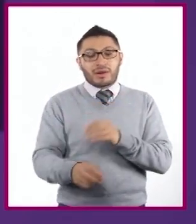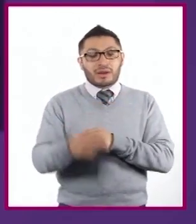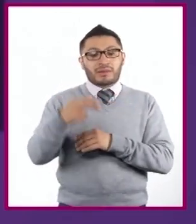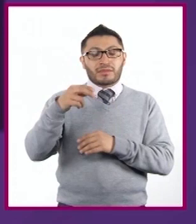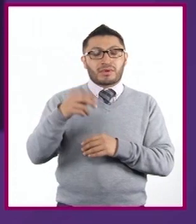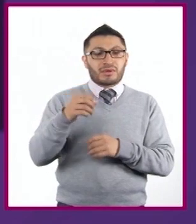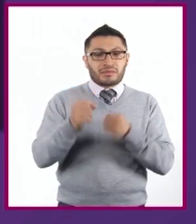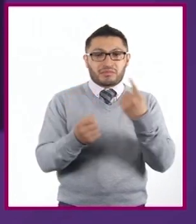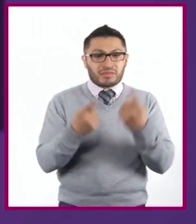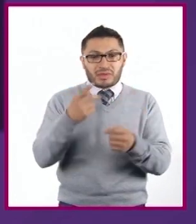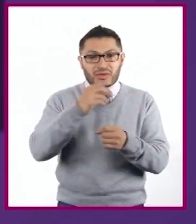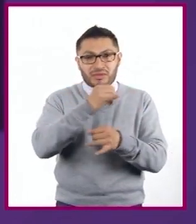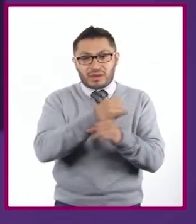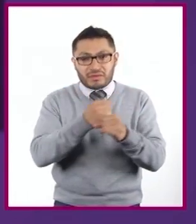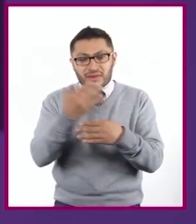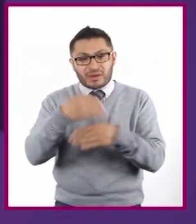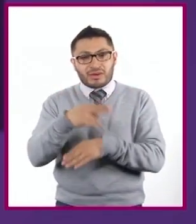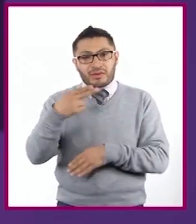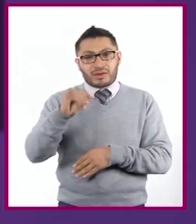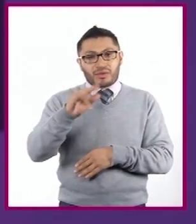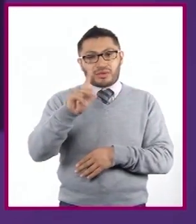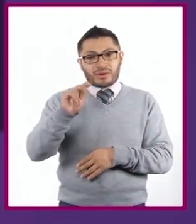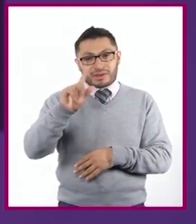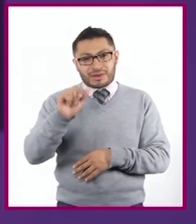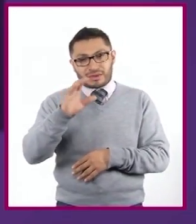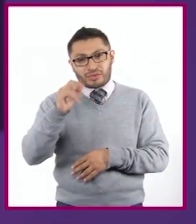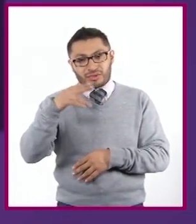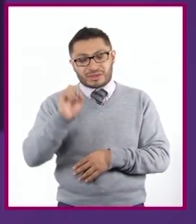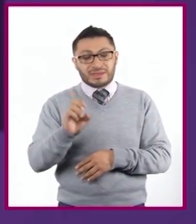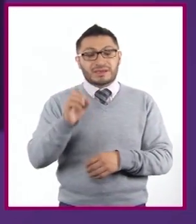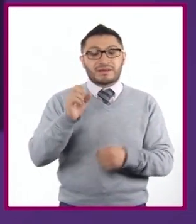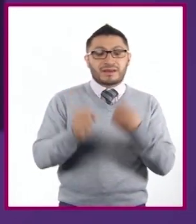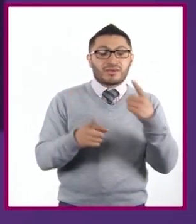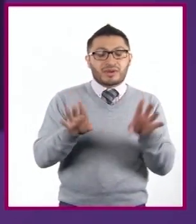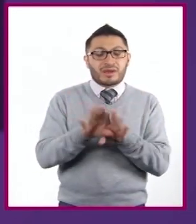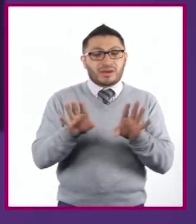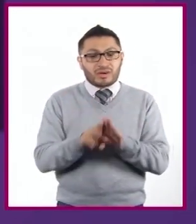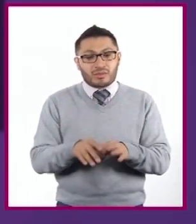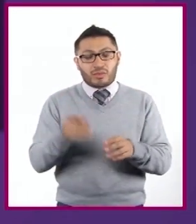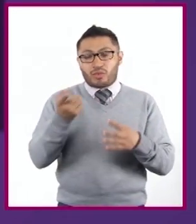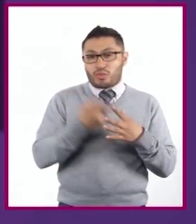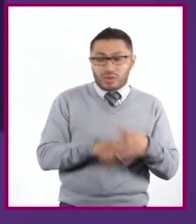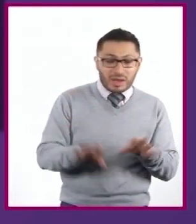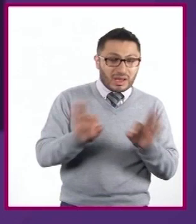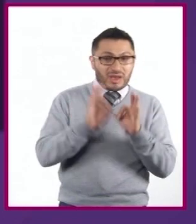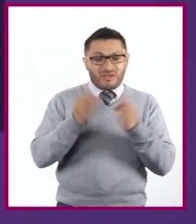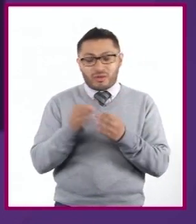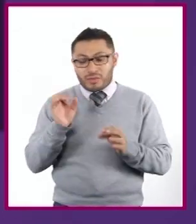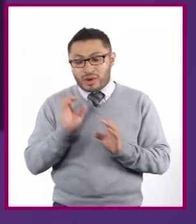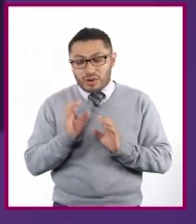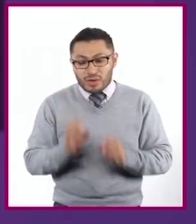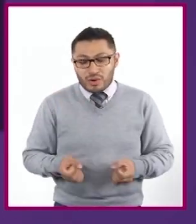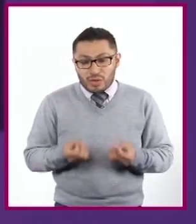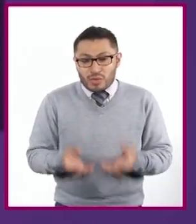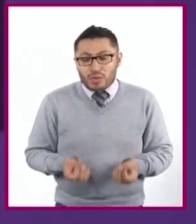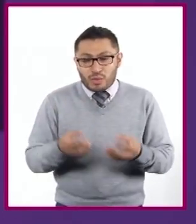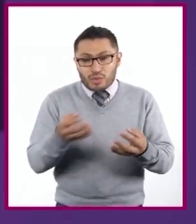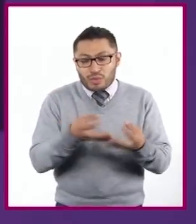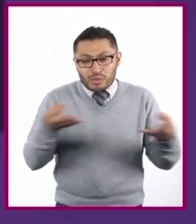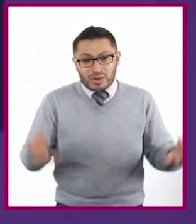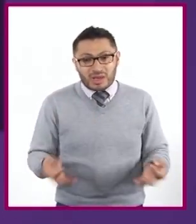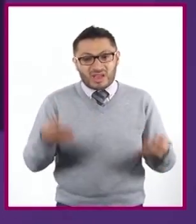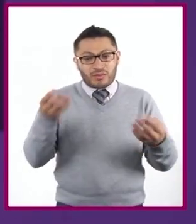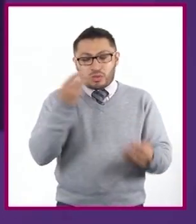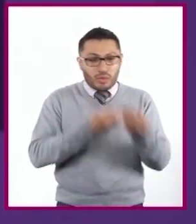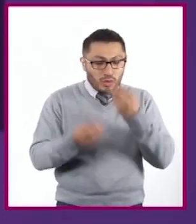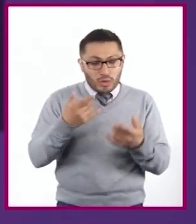algunos subtemas podrían ser su origen, su modo de cultivo y de consumo y su historia. Una vez